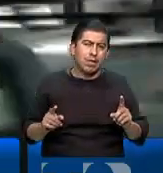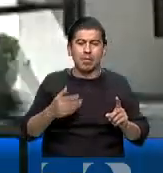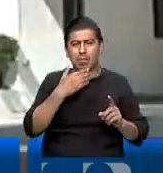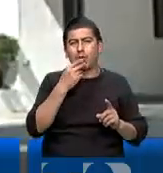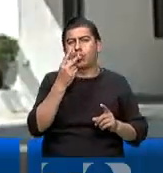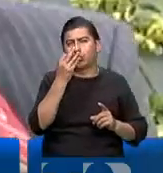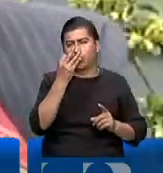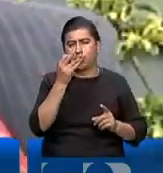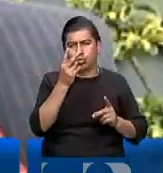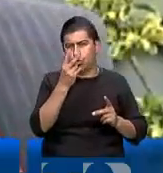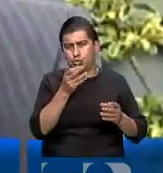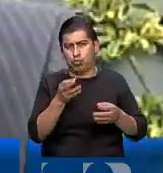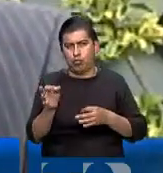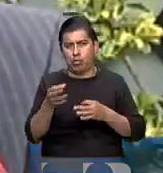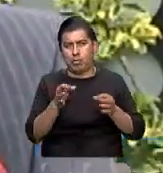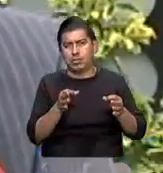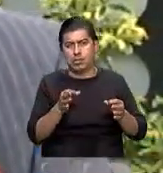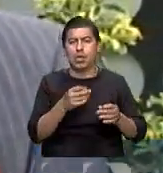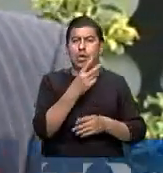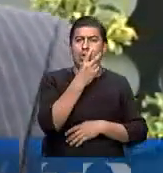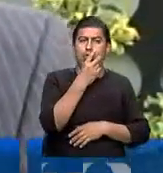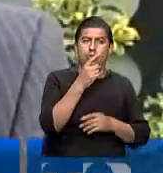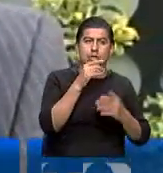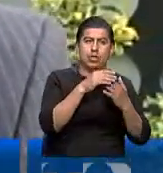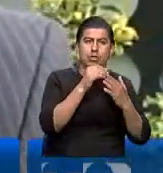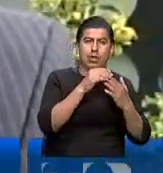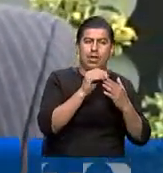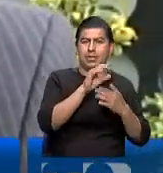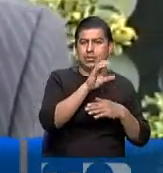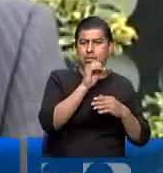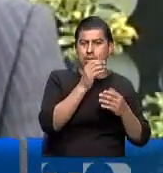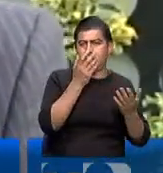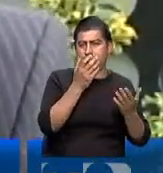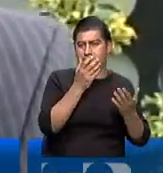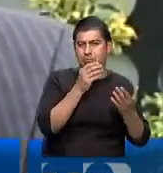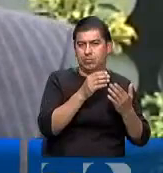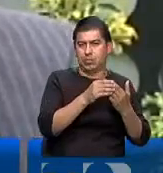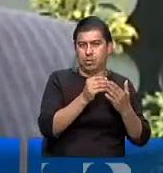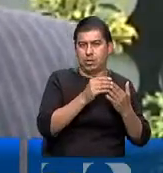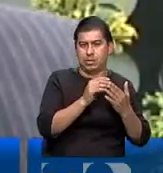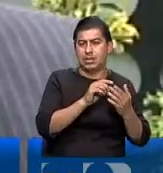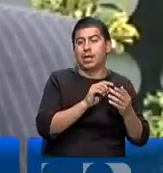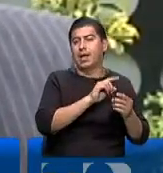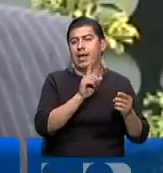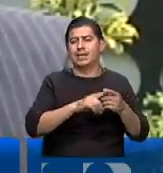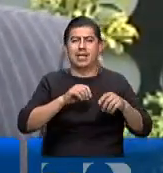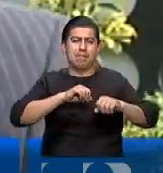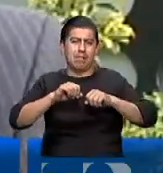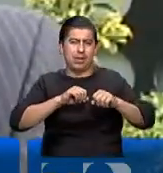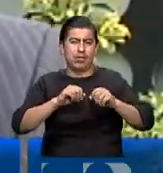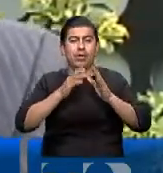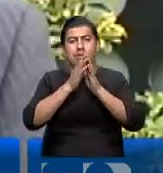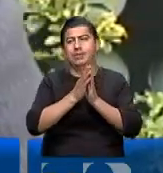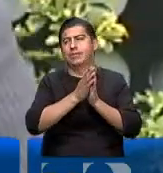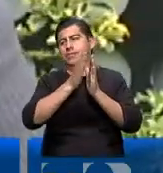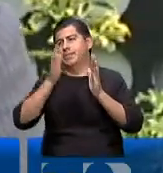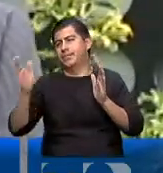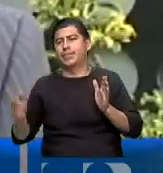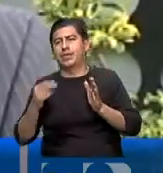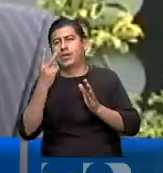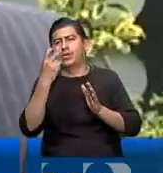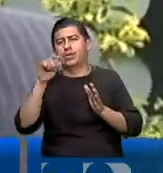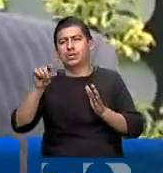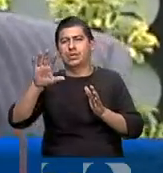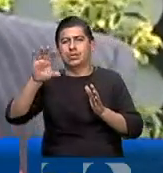dos momentos es decir doce dólares cincuenta del primero de enero al 30 de mayo del 2022 y de ahí un segundo